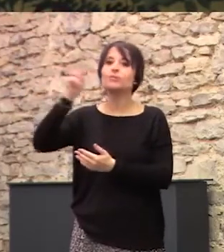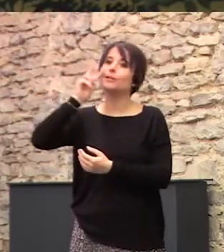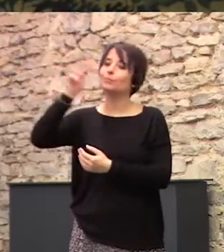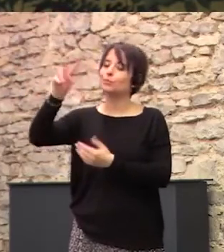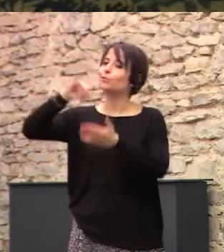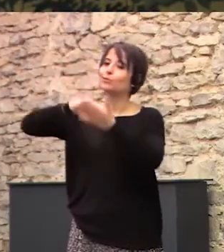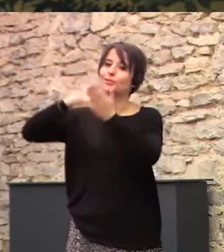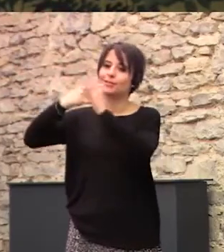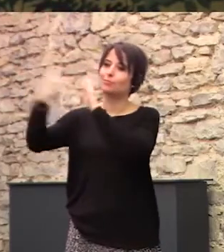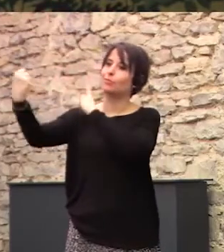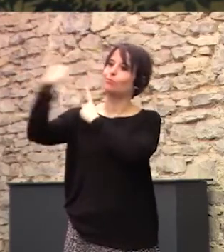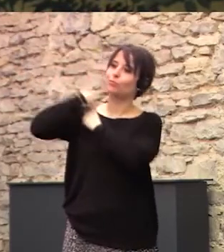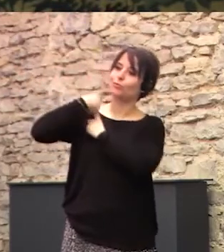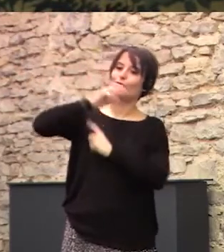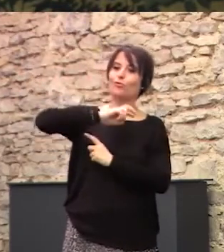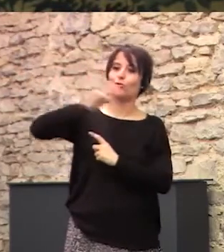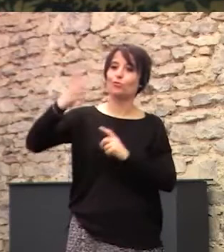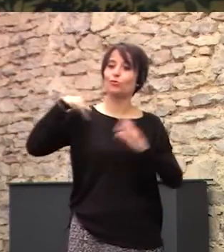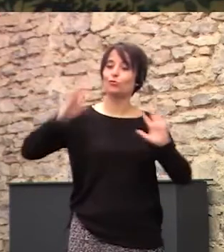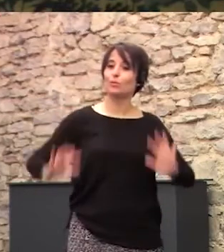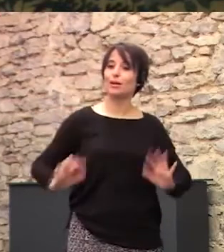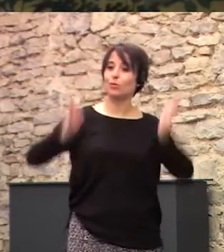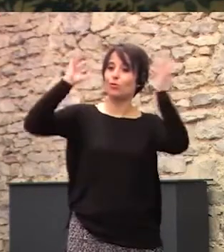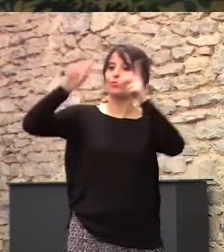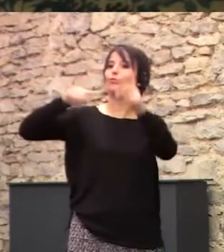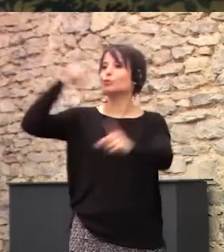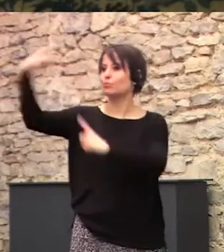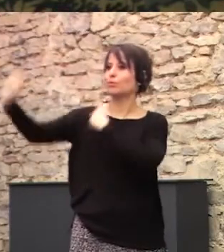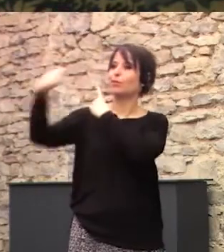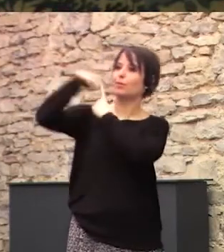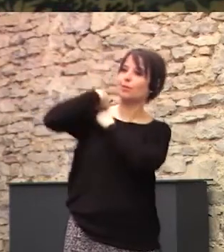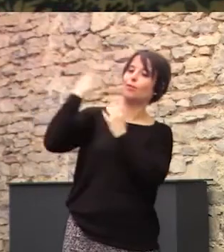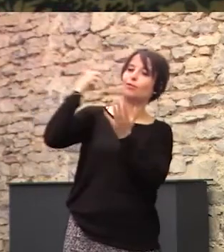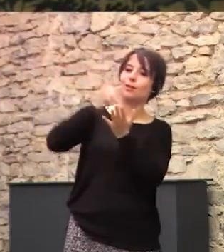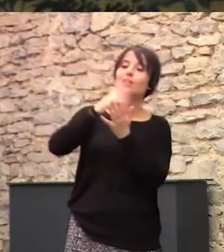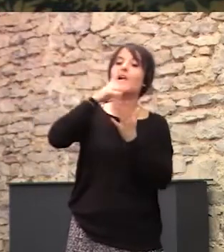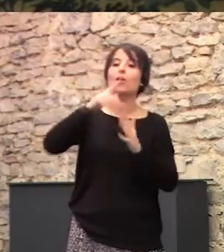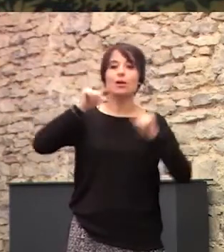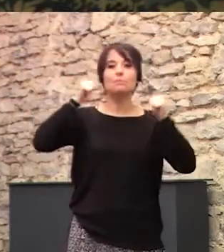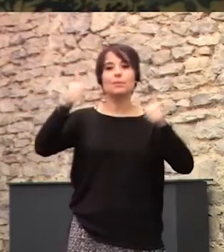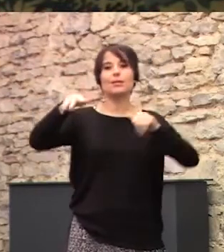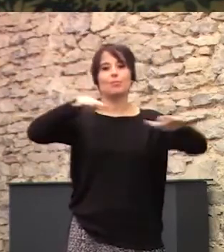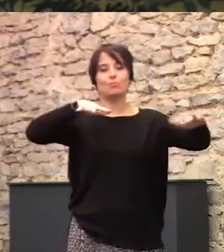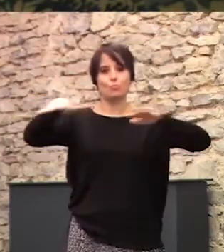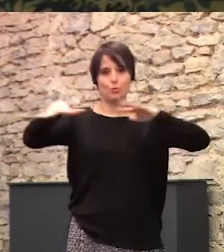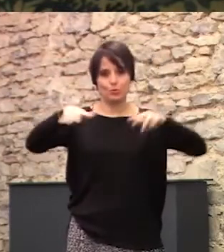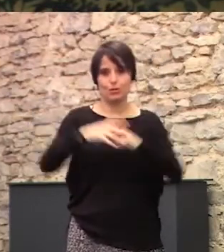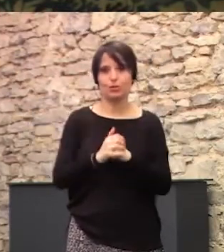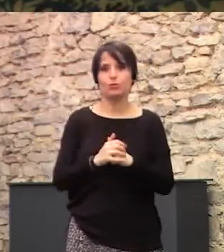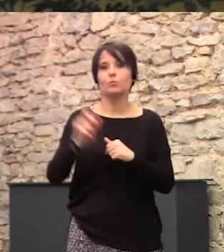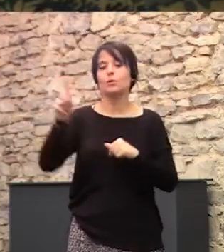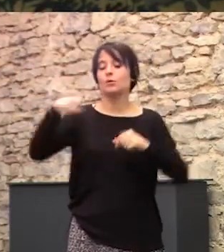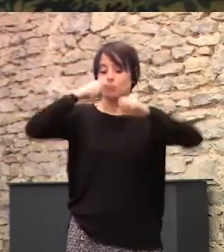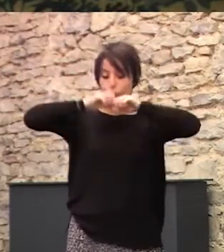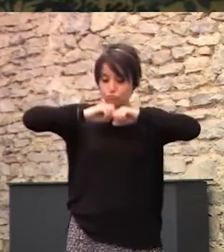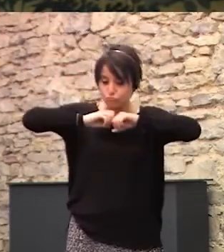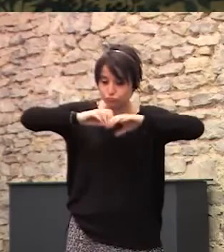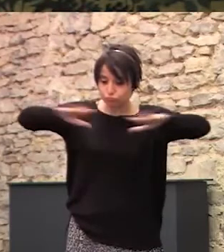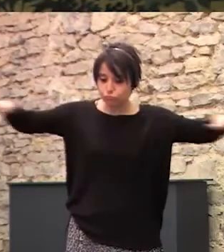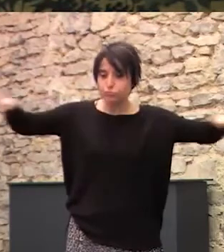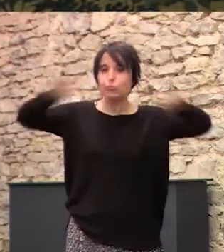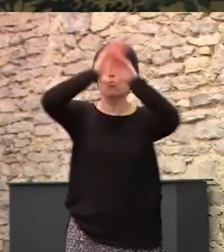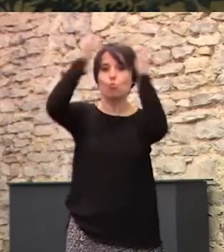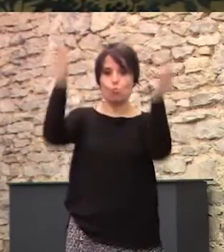sistema opresor después de la revolución. Entonces, bueno, han empezado con este movimiento, pero luego se ha propagado en todas partes del